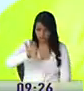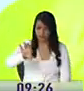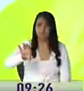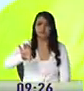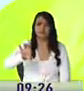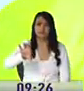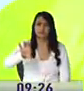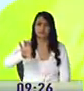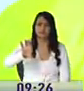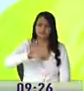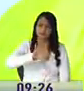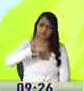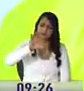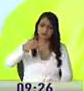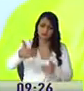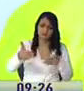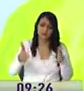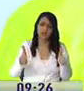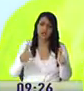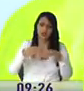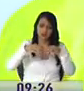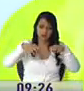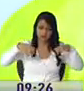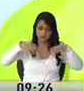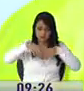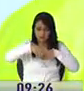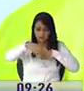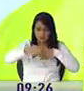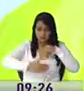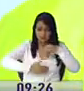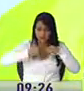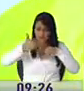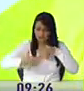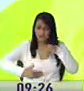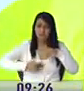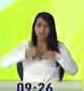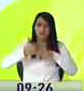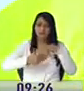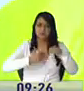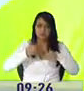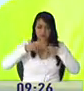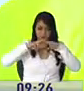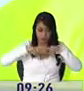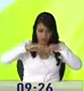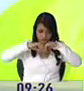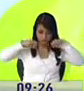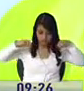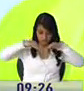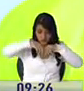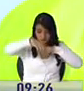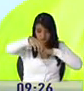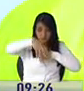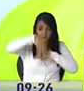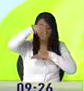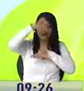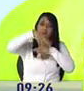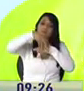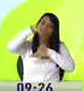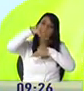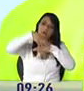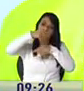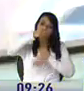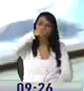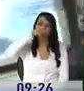una una caja de cartón con un tipo de embalaje blanco donde se pudo verificar que presumiblemente se trata